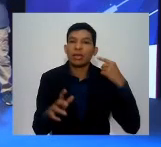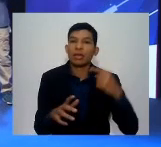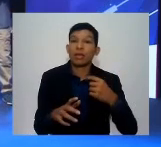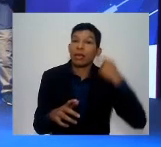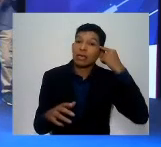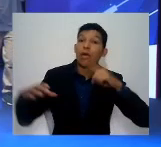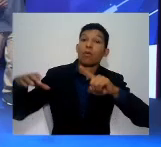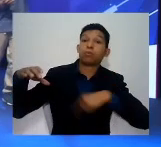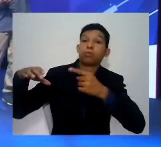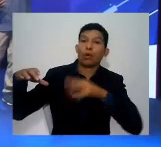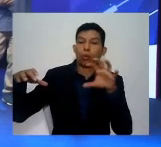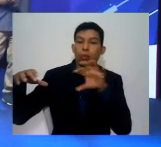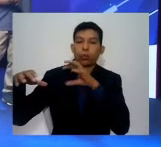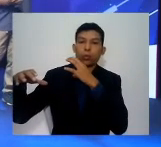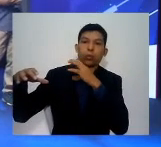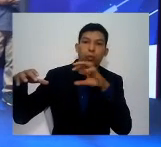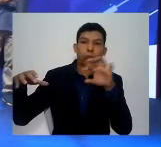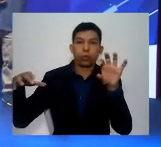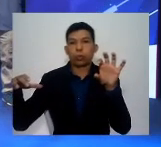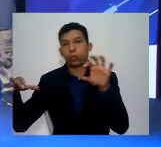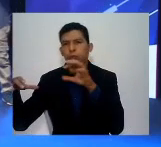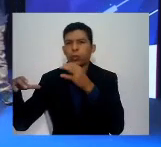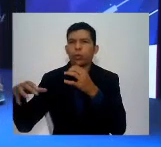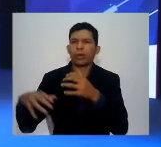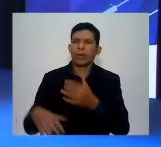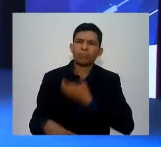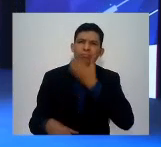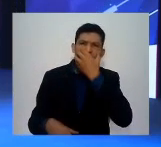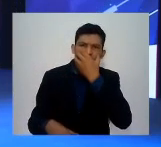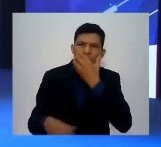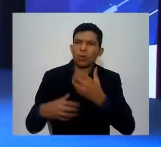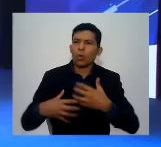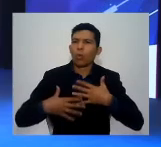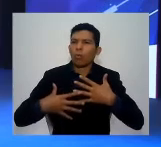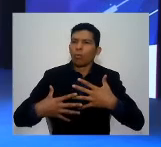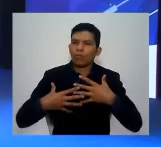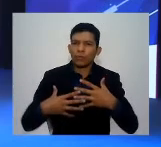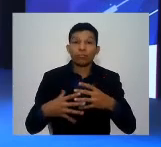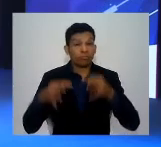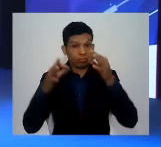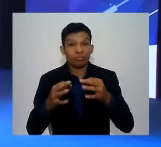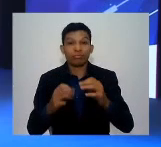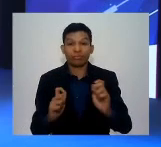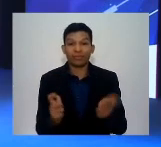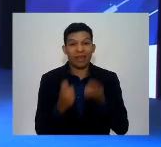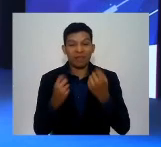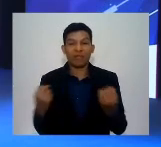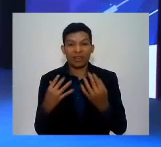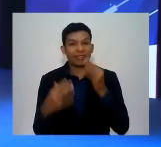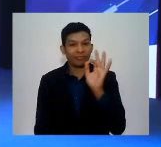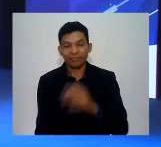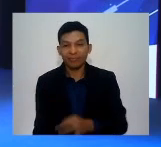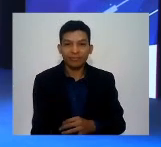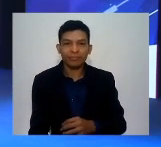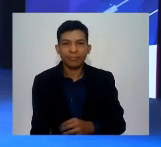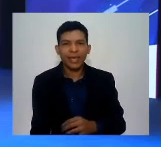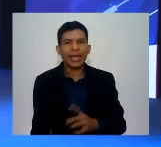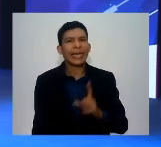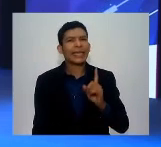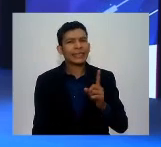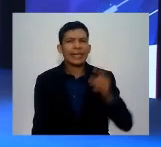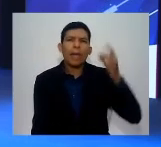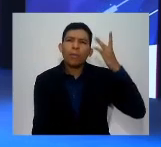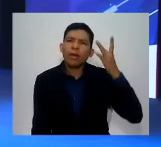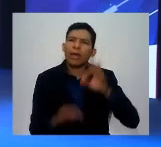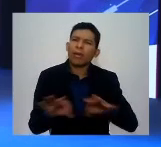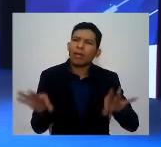todo esto obviamente es gracias a los avances de la medicina, pero necesitamos estar bien cuando lleguemos allá. Entonces, para estar bien cuando lleguemos allá, vamos a necesitar